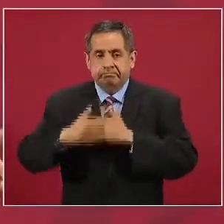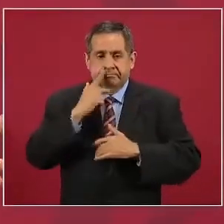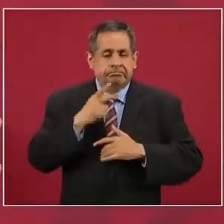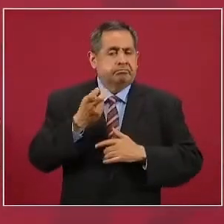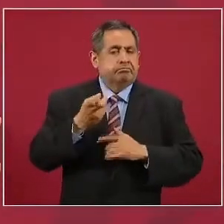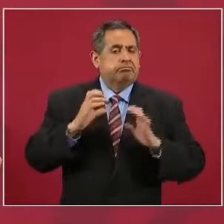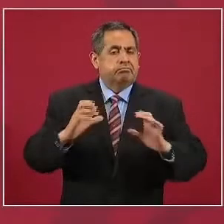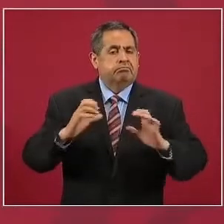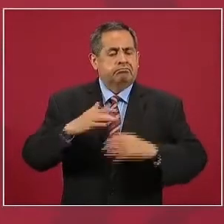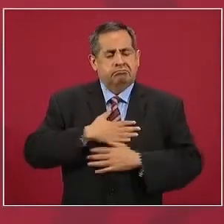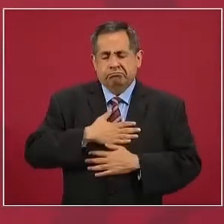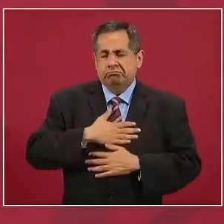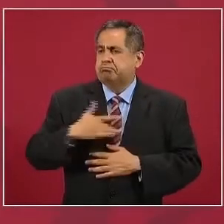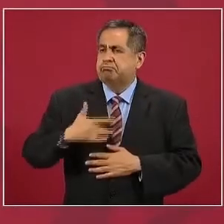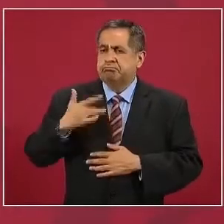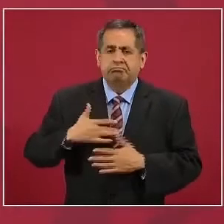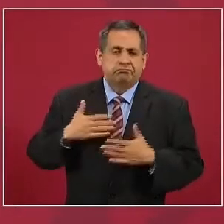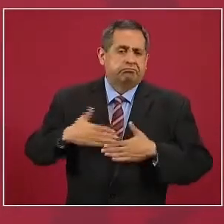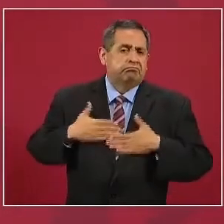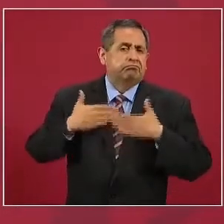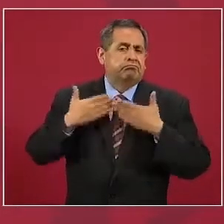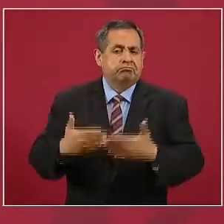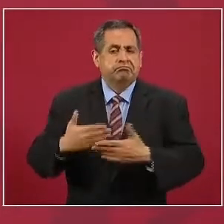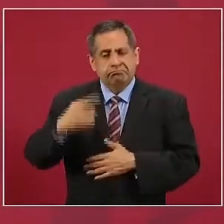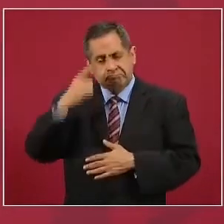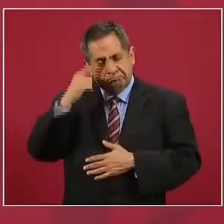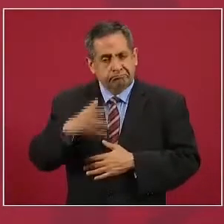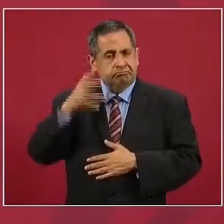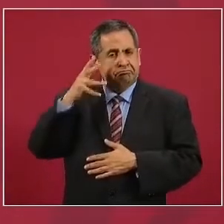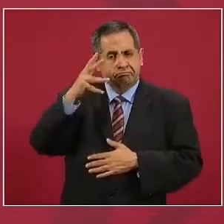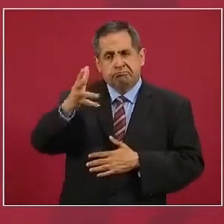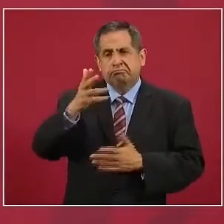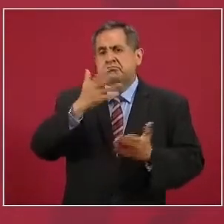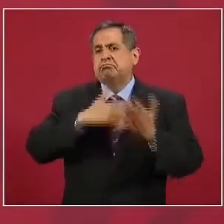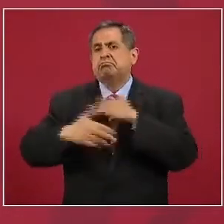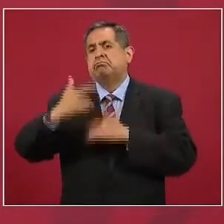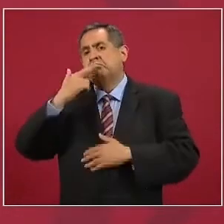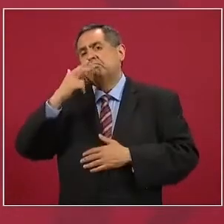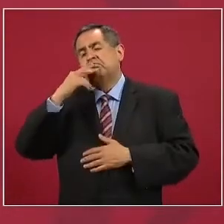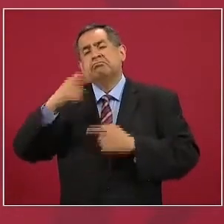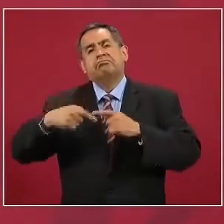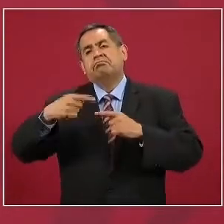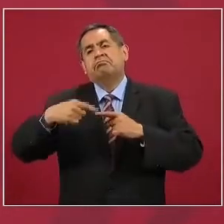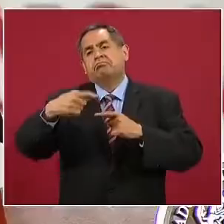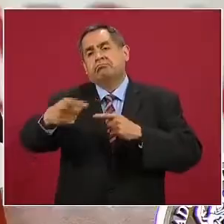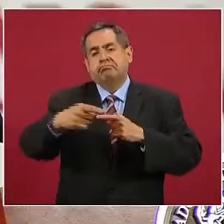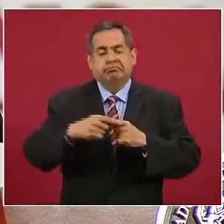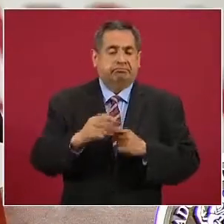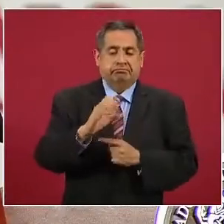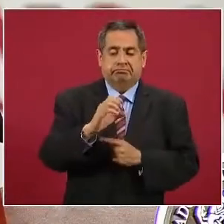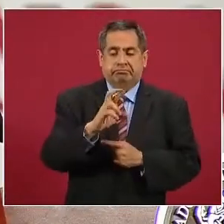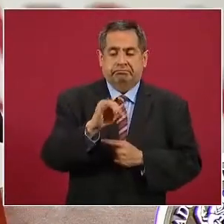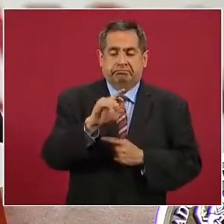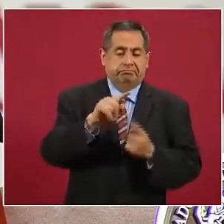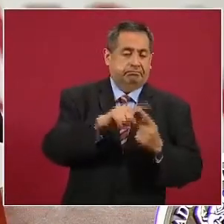por eso tengo confianza de que vamos hacia adelante, enfrentando las dos